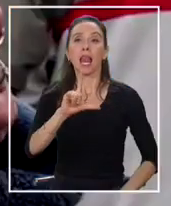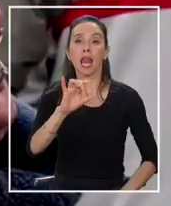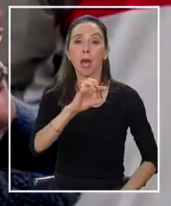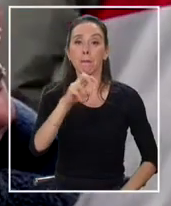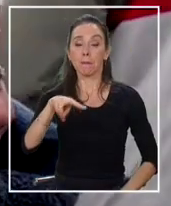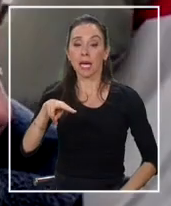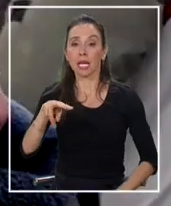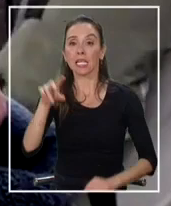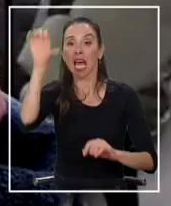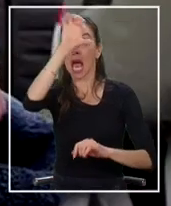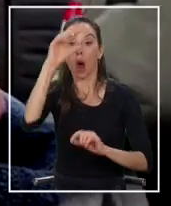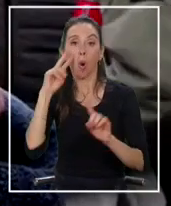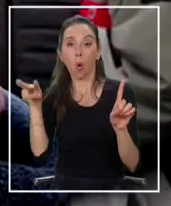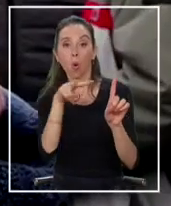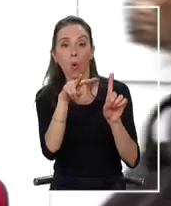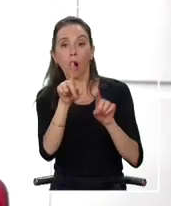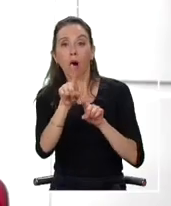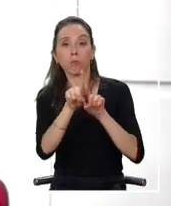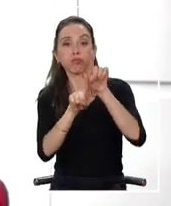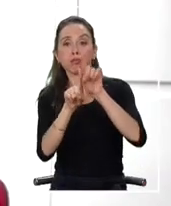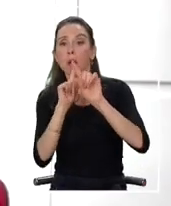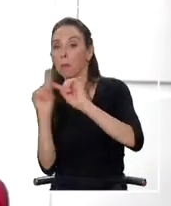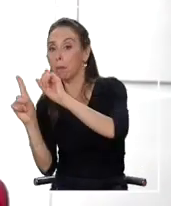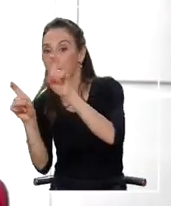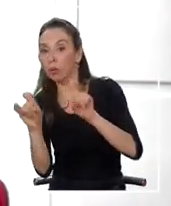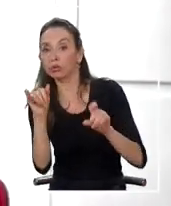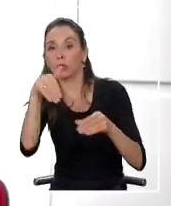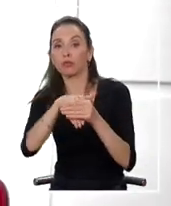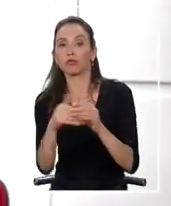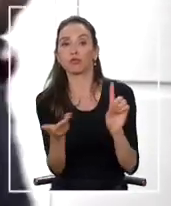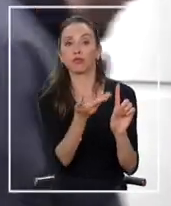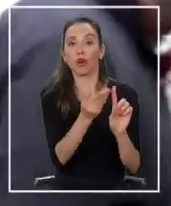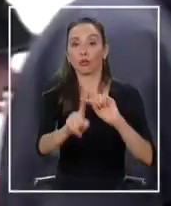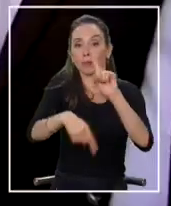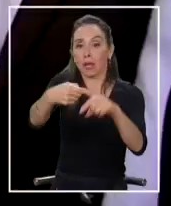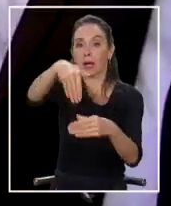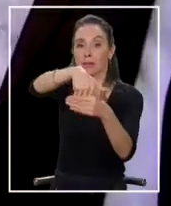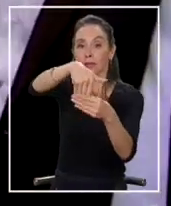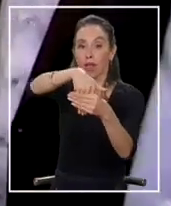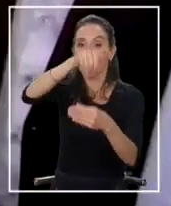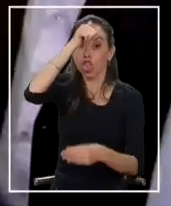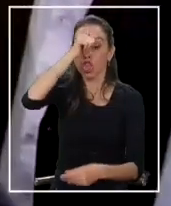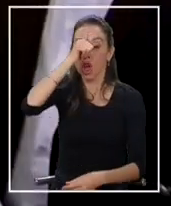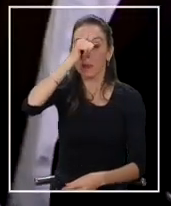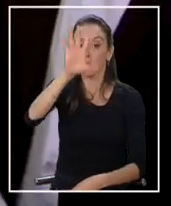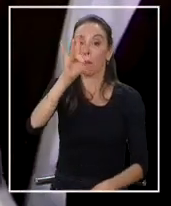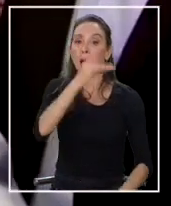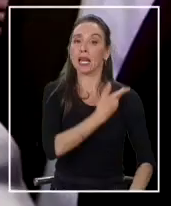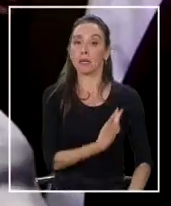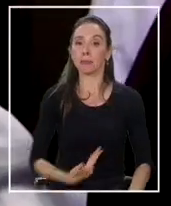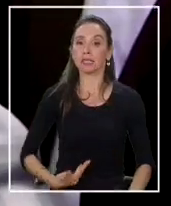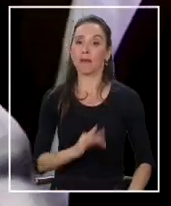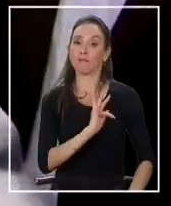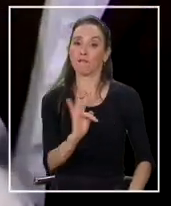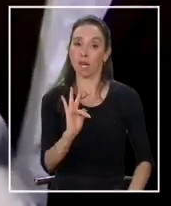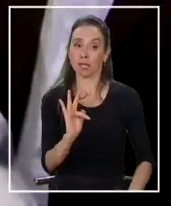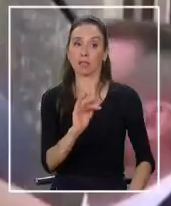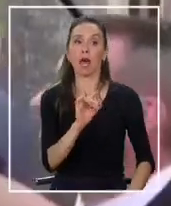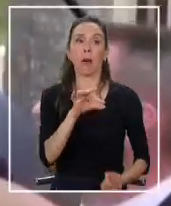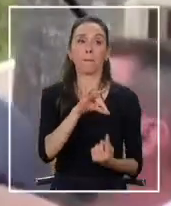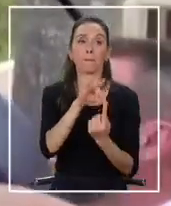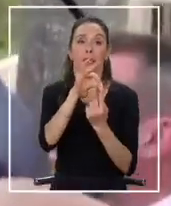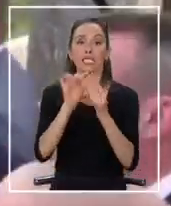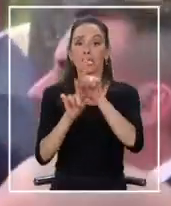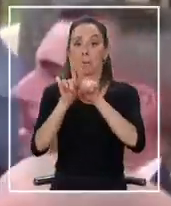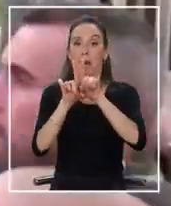las alarmas en Europa tras su alza en las encuestas de cara a las elecciones presidenciales de este domingo en su país, que hoy la dejan como la